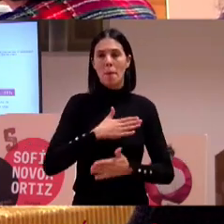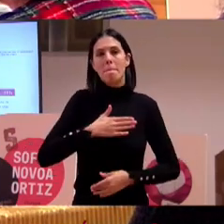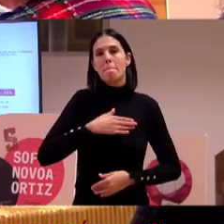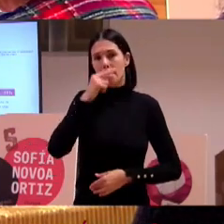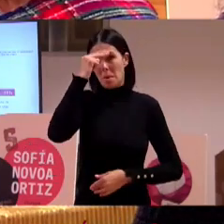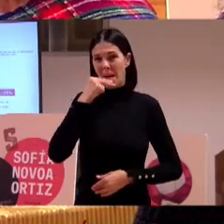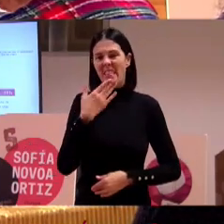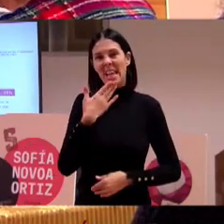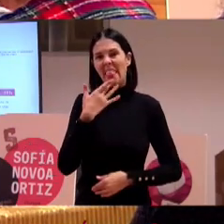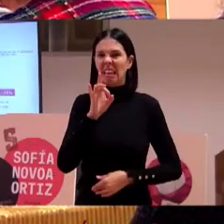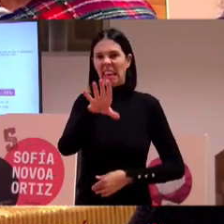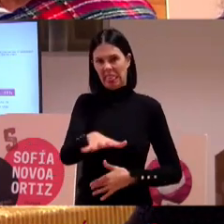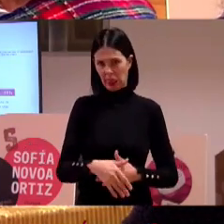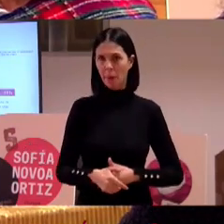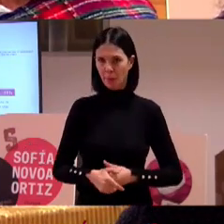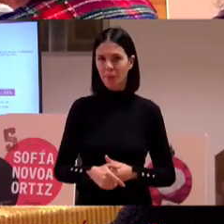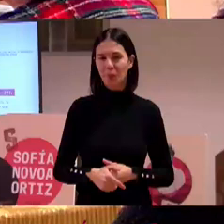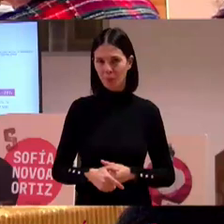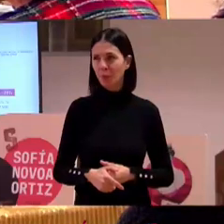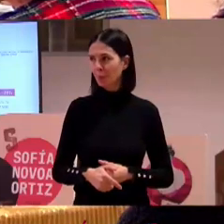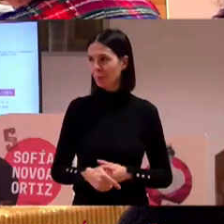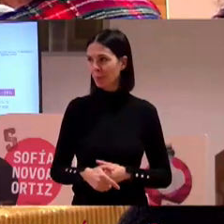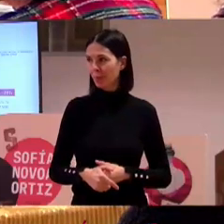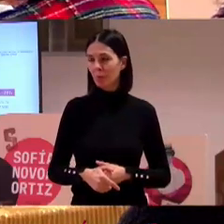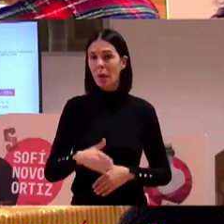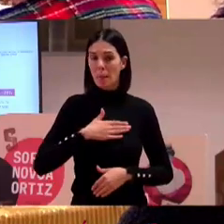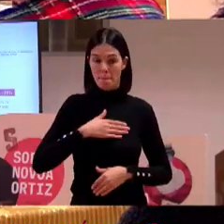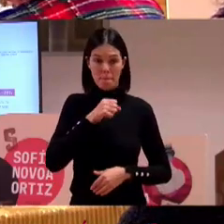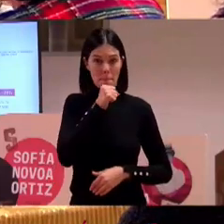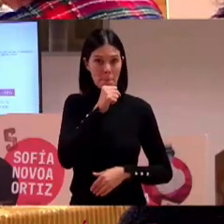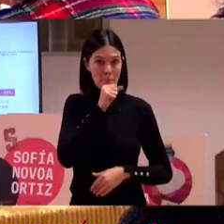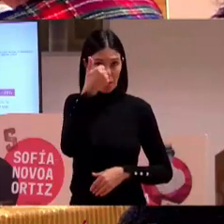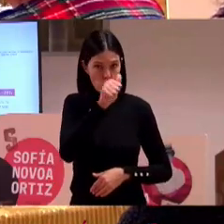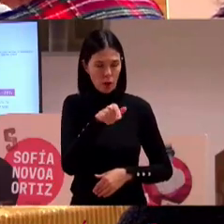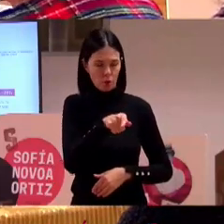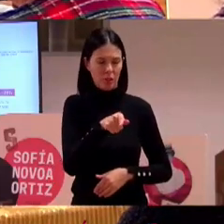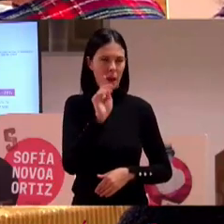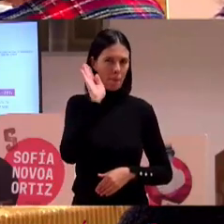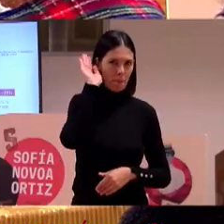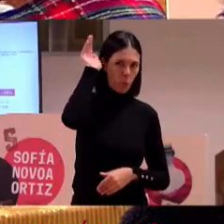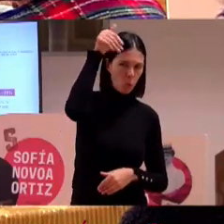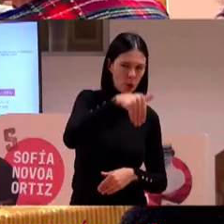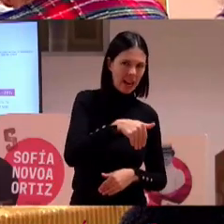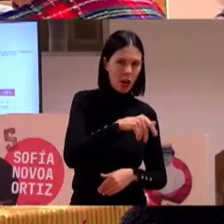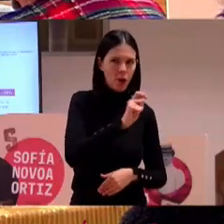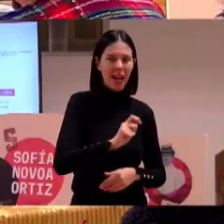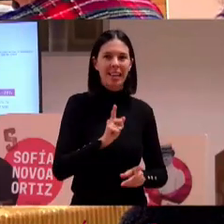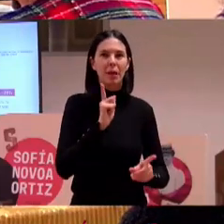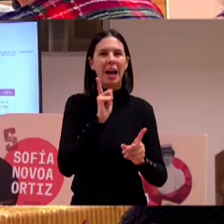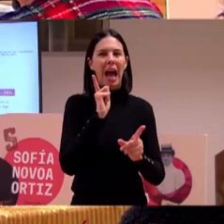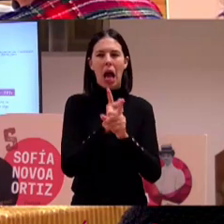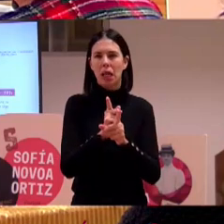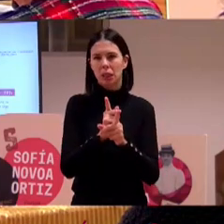ya ve. Con 15 años. Sí. Mi abuelo, además de republicano federal, era